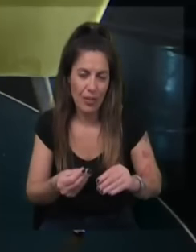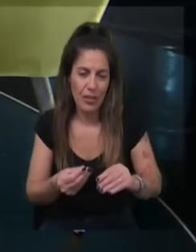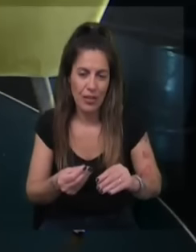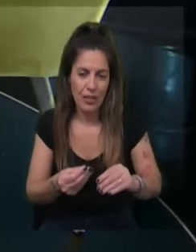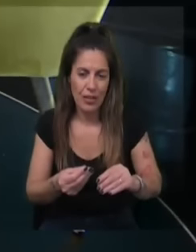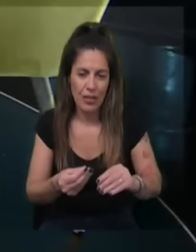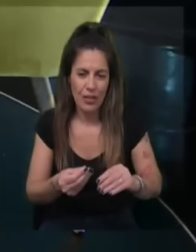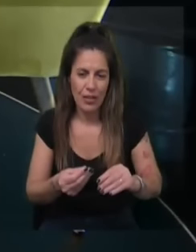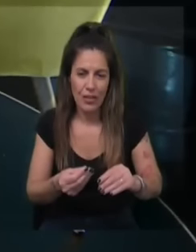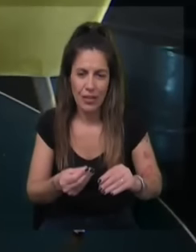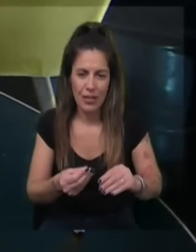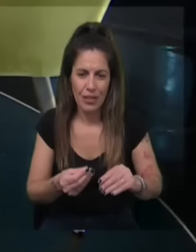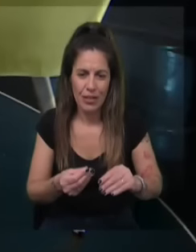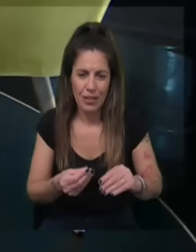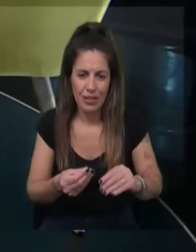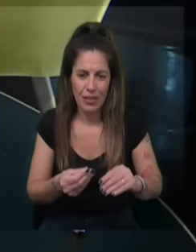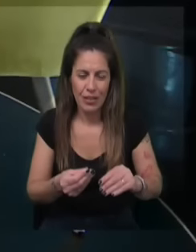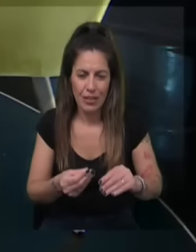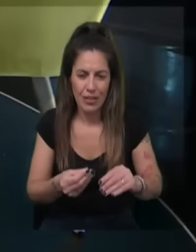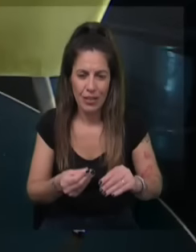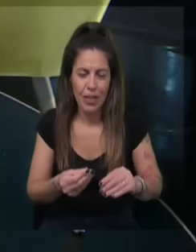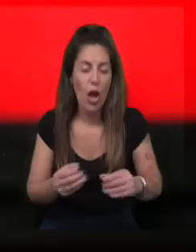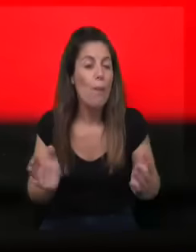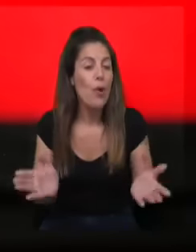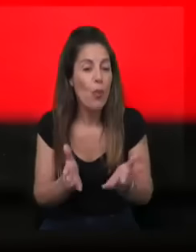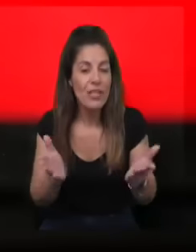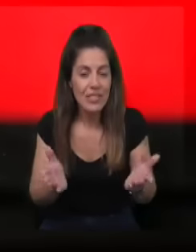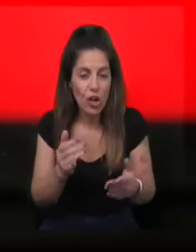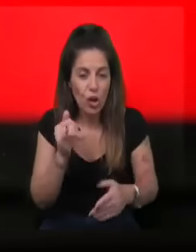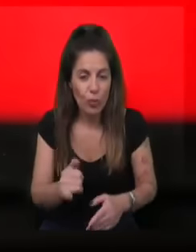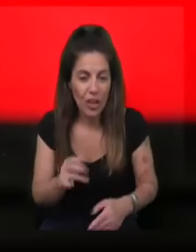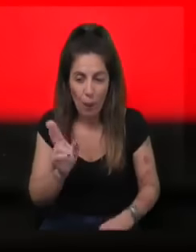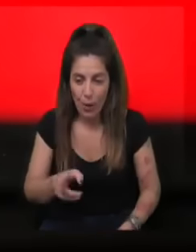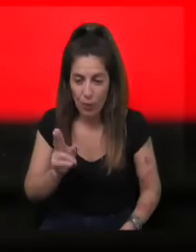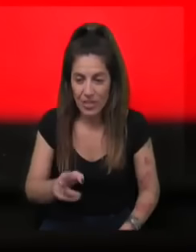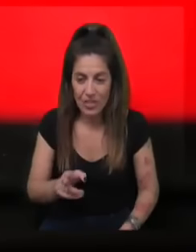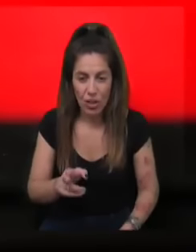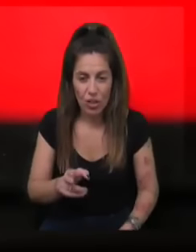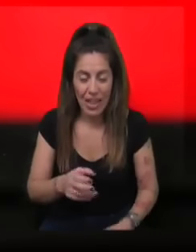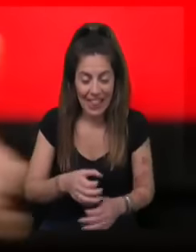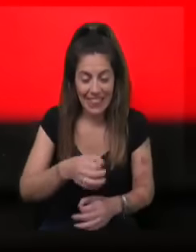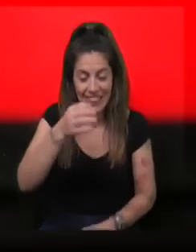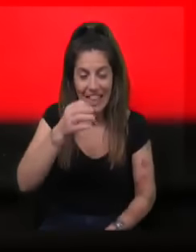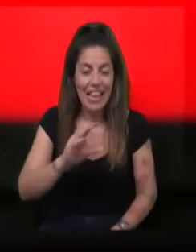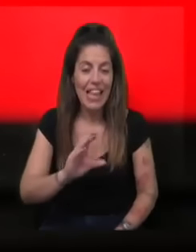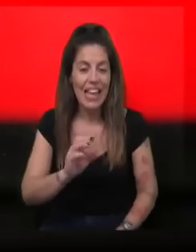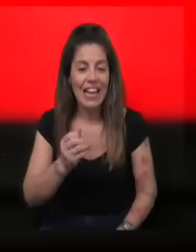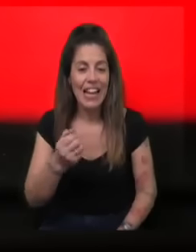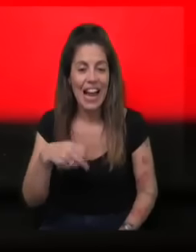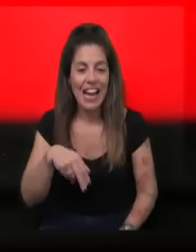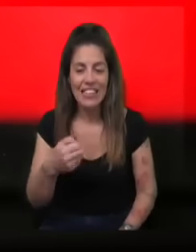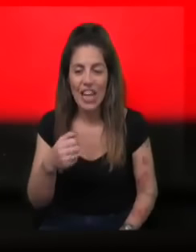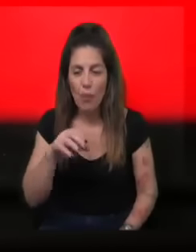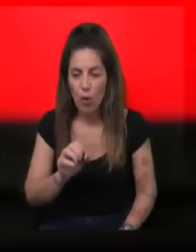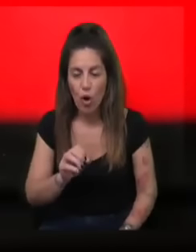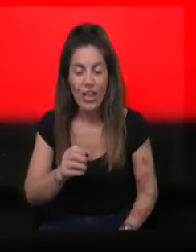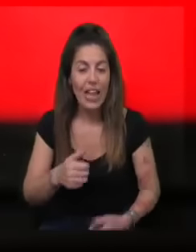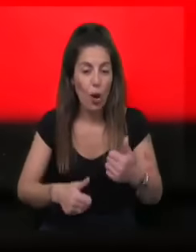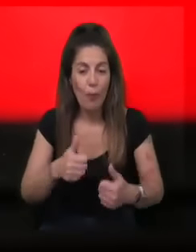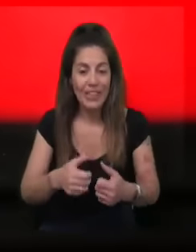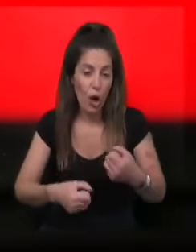quedé sin sin tambén este propiciaron que hubiera una prohibición del cáñamo que competía con la industria algodonera y eso pero